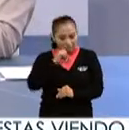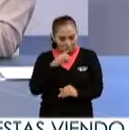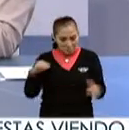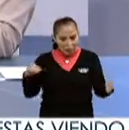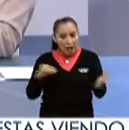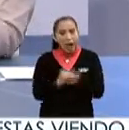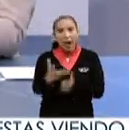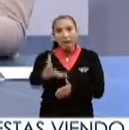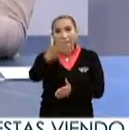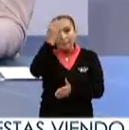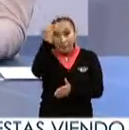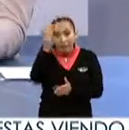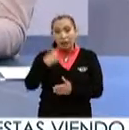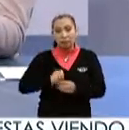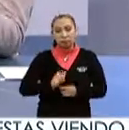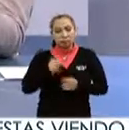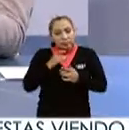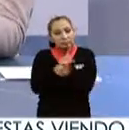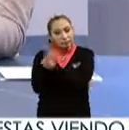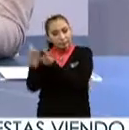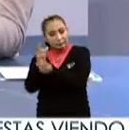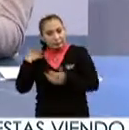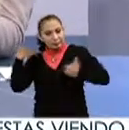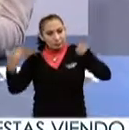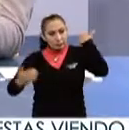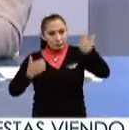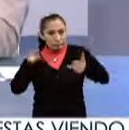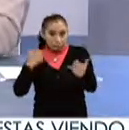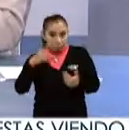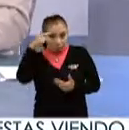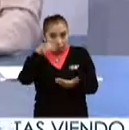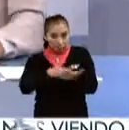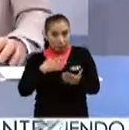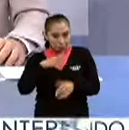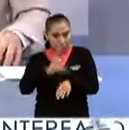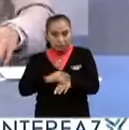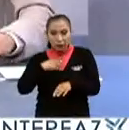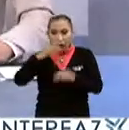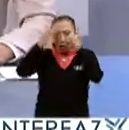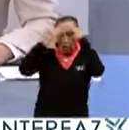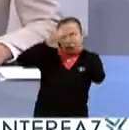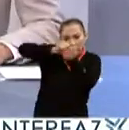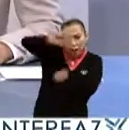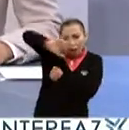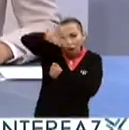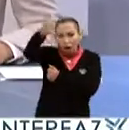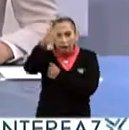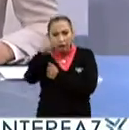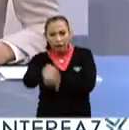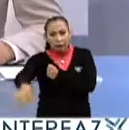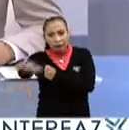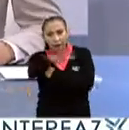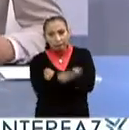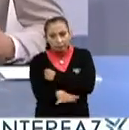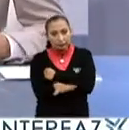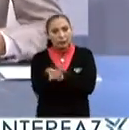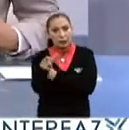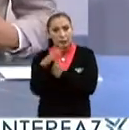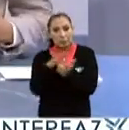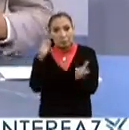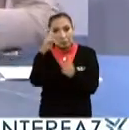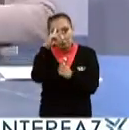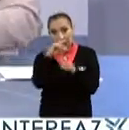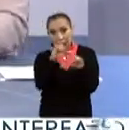también se aprenden, se viven, se disfrutan y créanmelo ustedes, nos permite conocer otra parte de nuestro